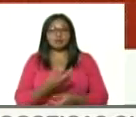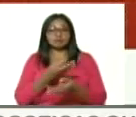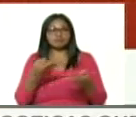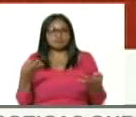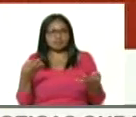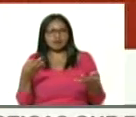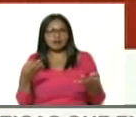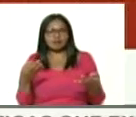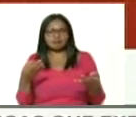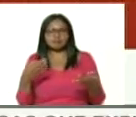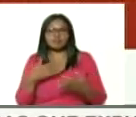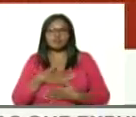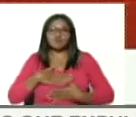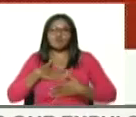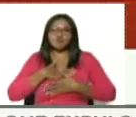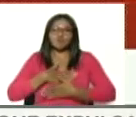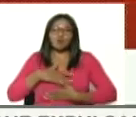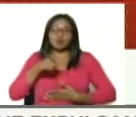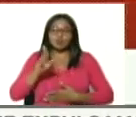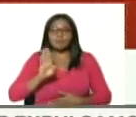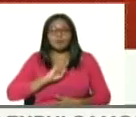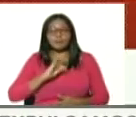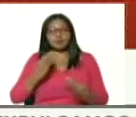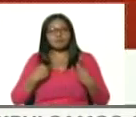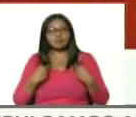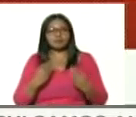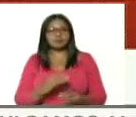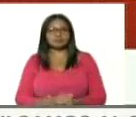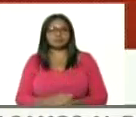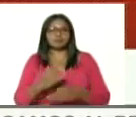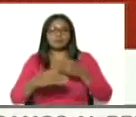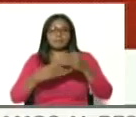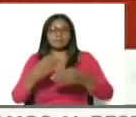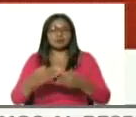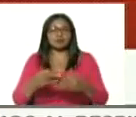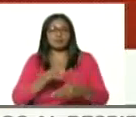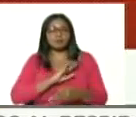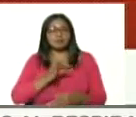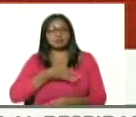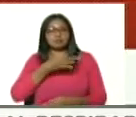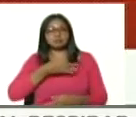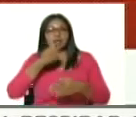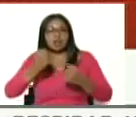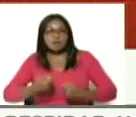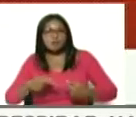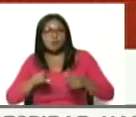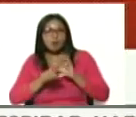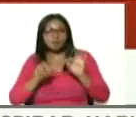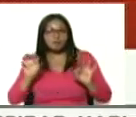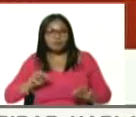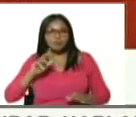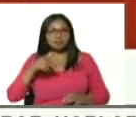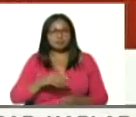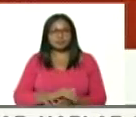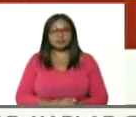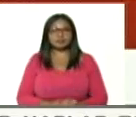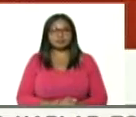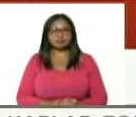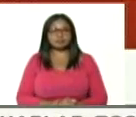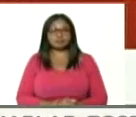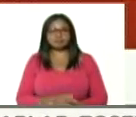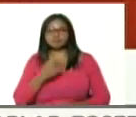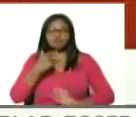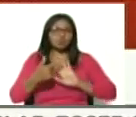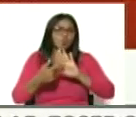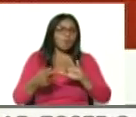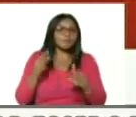posible donde usted vive, para avanzar en la construcción del socialismo territorial en lo concreto, la utopía concreta